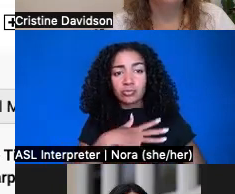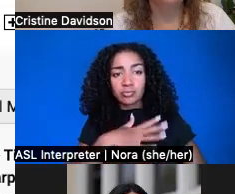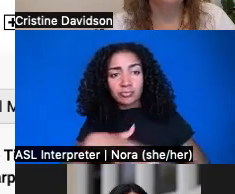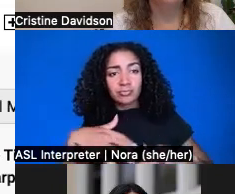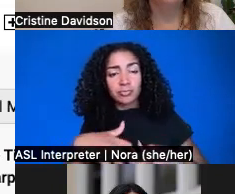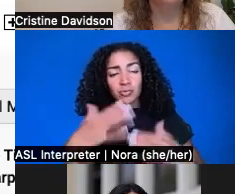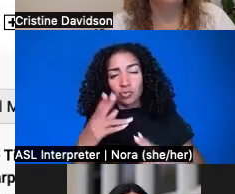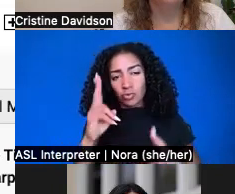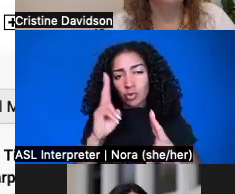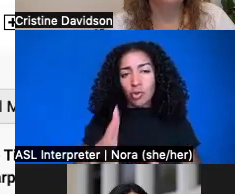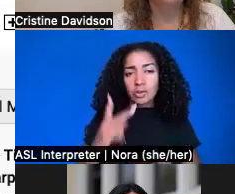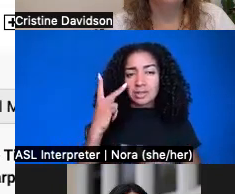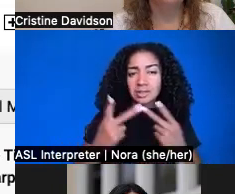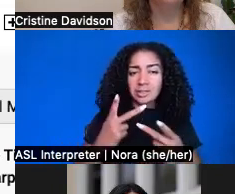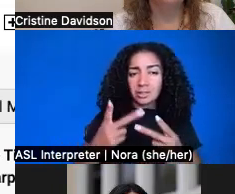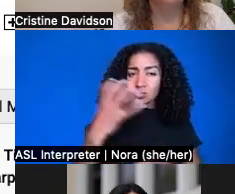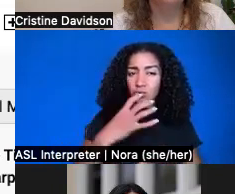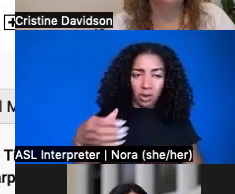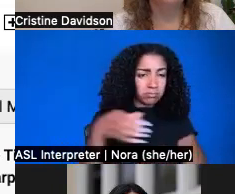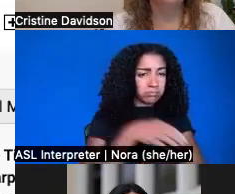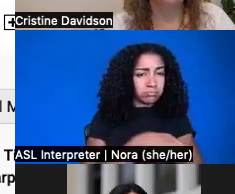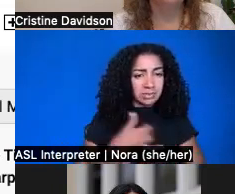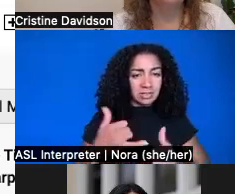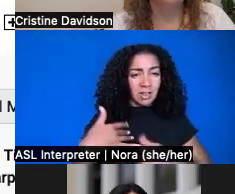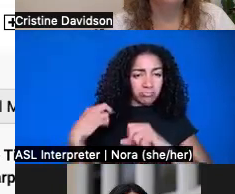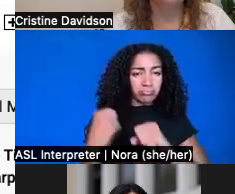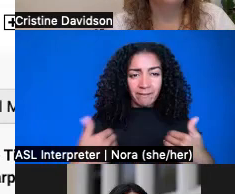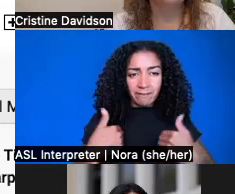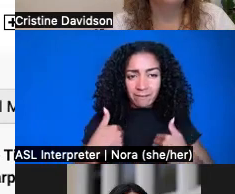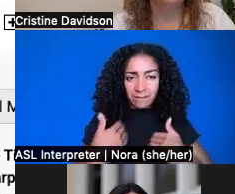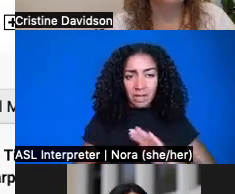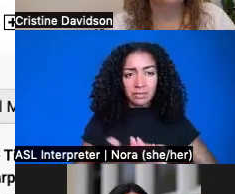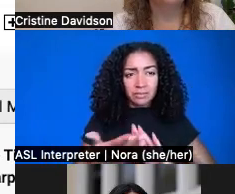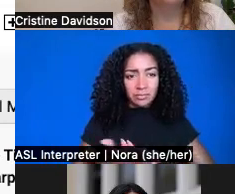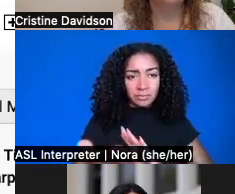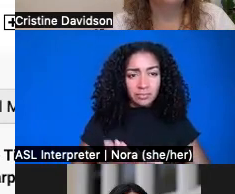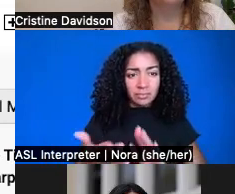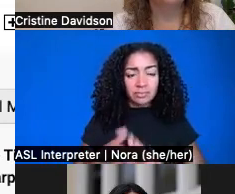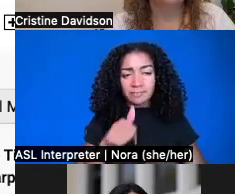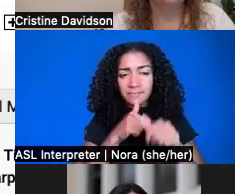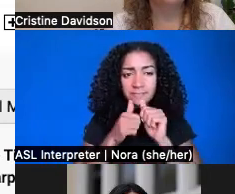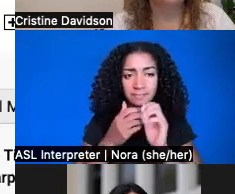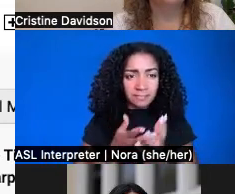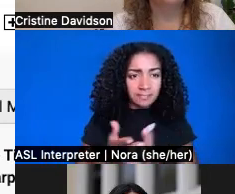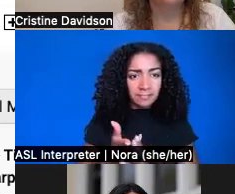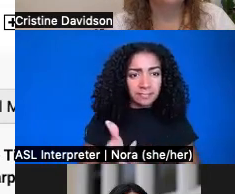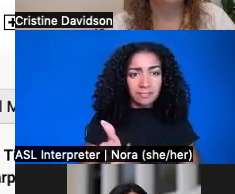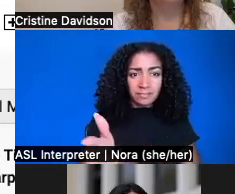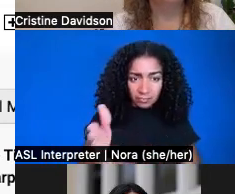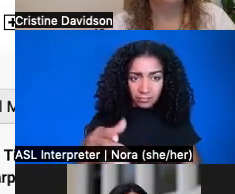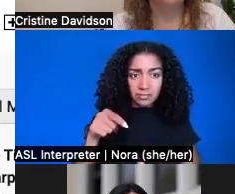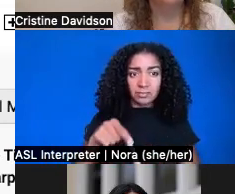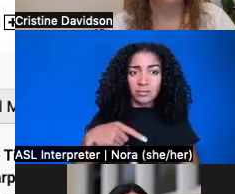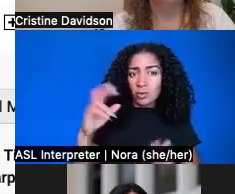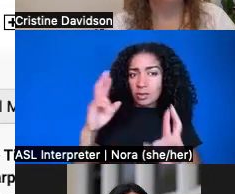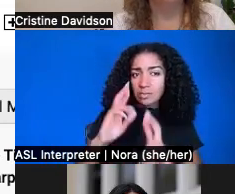que todavía sobrevive a pesar del abuso de tu raza venerable. Yo respeto tus ritos,